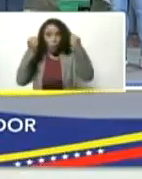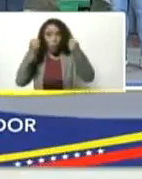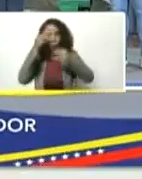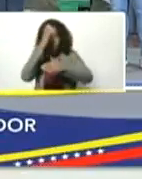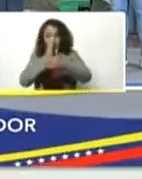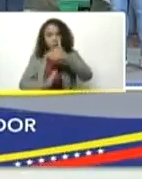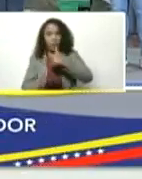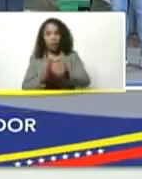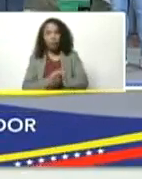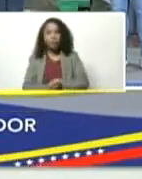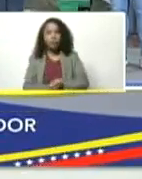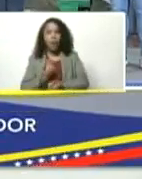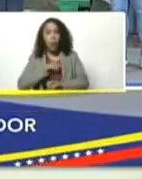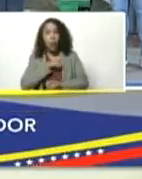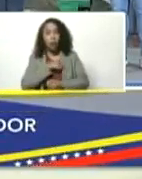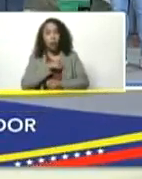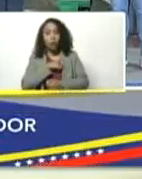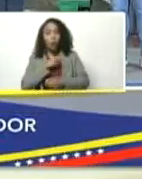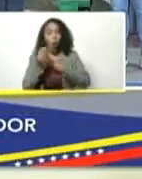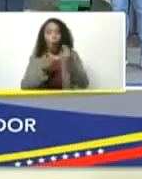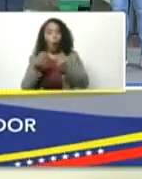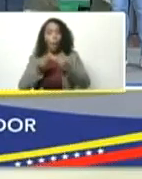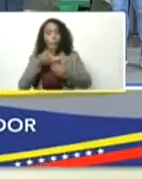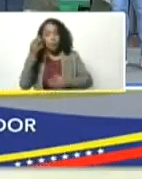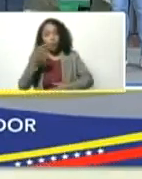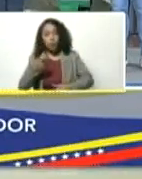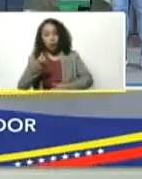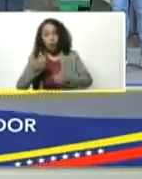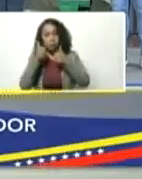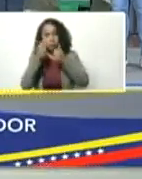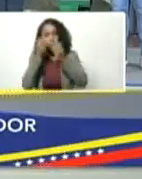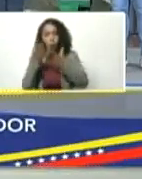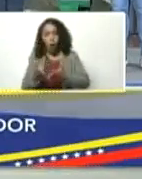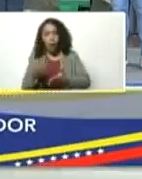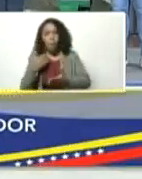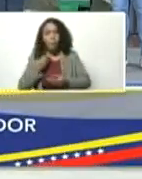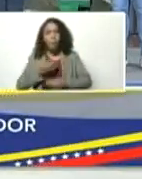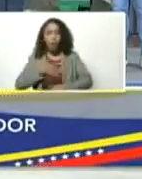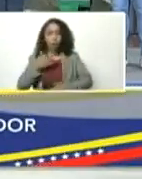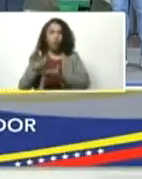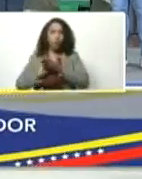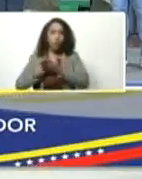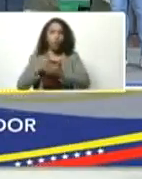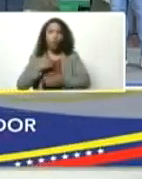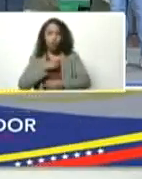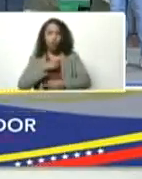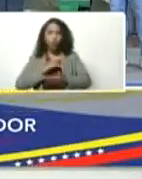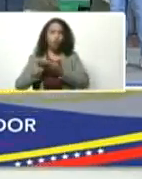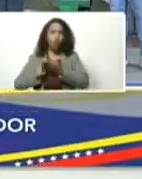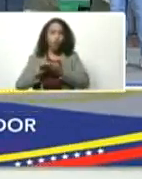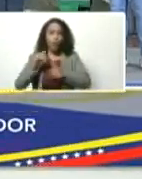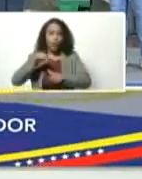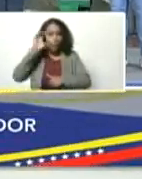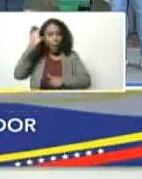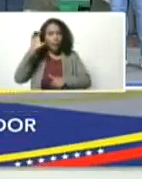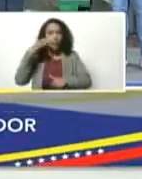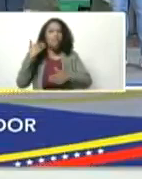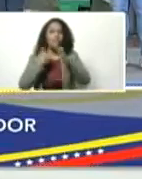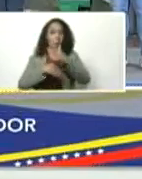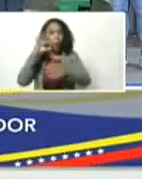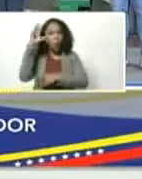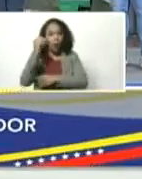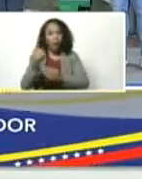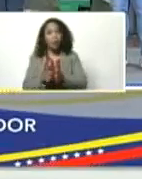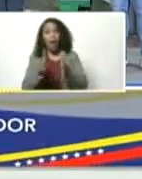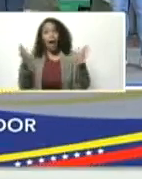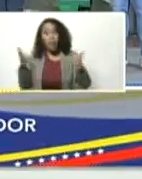humildad y nuestro don de gente, podamos recuperar nuestro país. Porque estamos recuperando nuestro país y vamos a lograr grandes